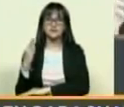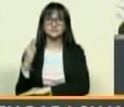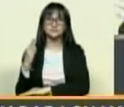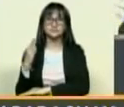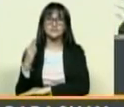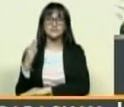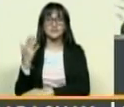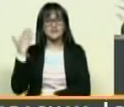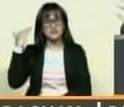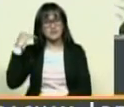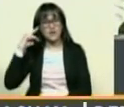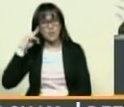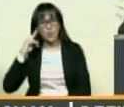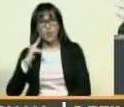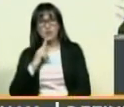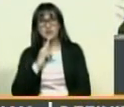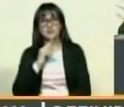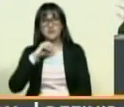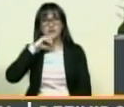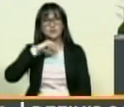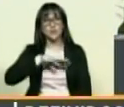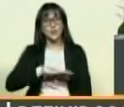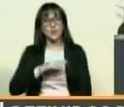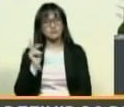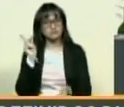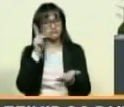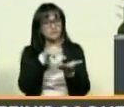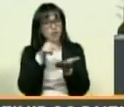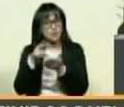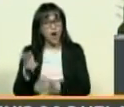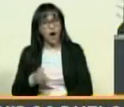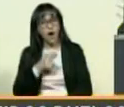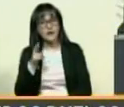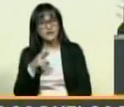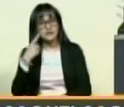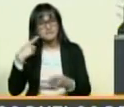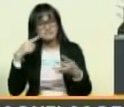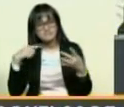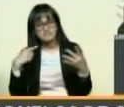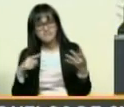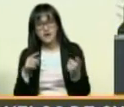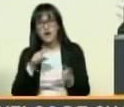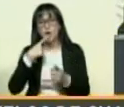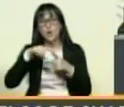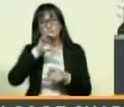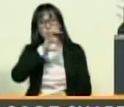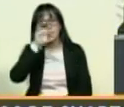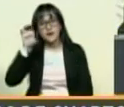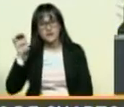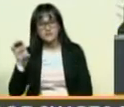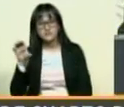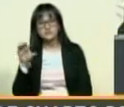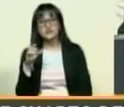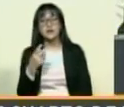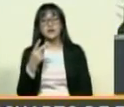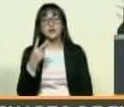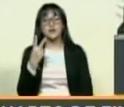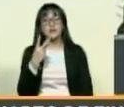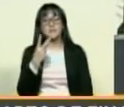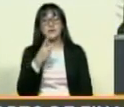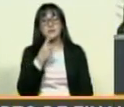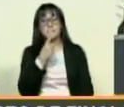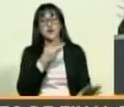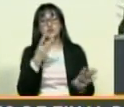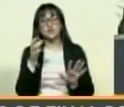Bolívar y sus pasajes por Haití o por Jamaica en 1815, también estuvo en Curazao, estuvo